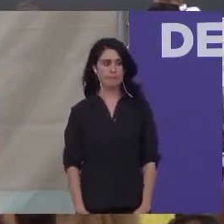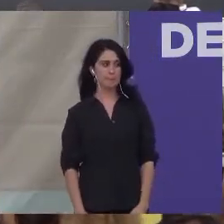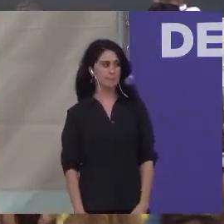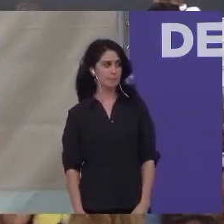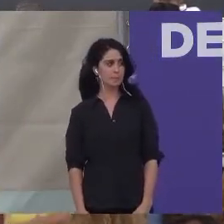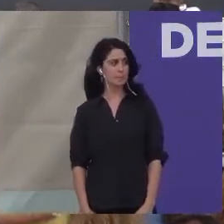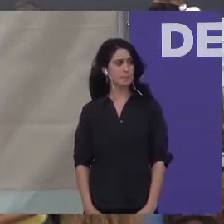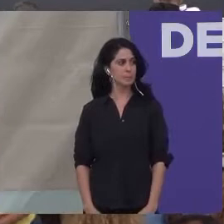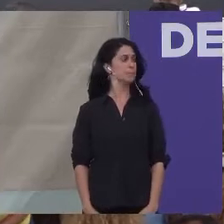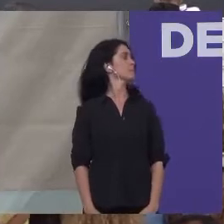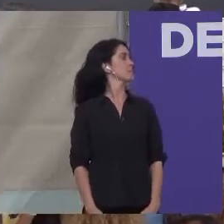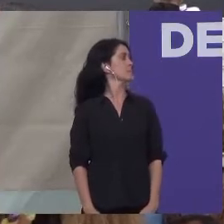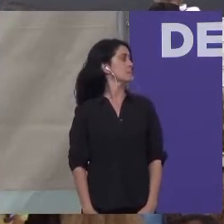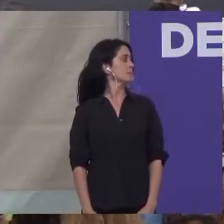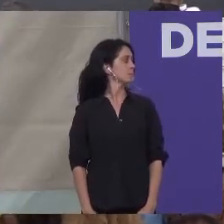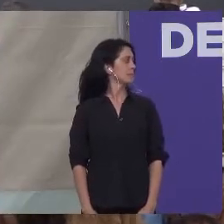¿Lista?